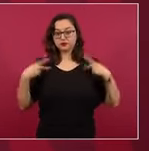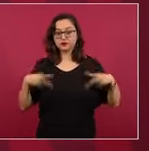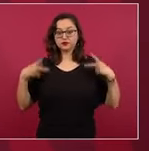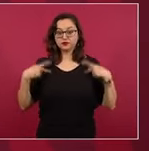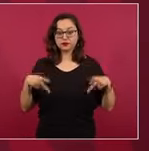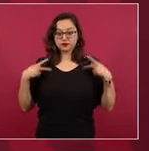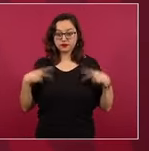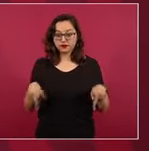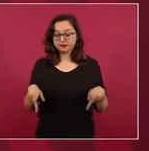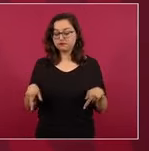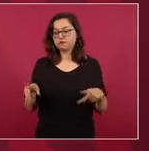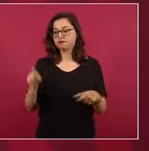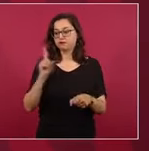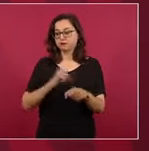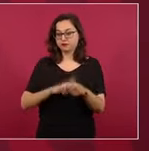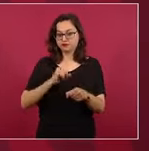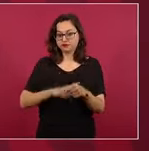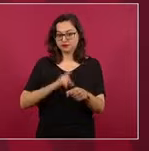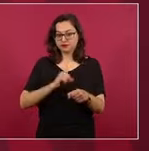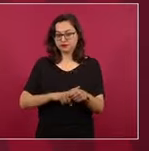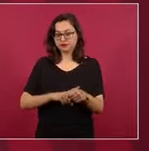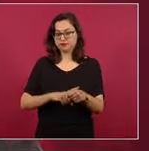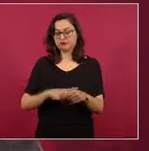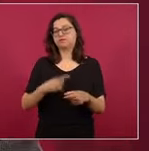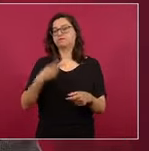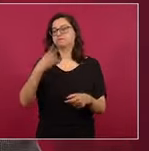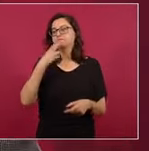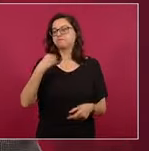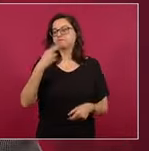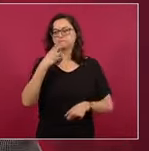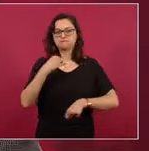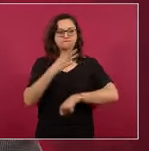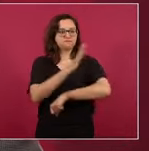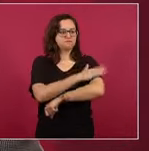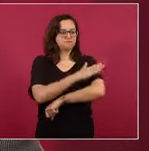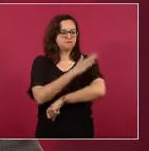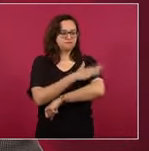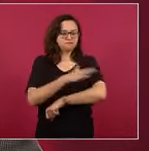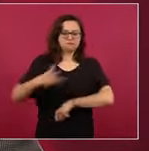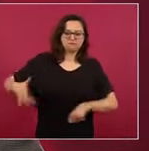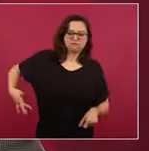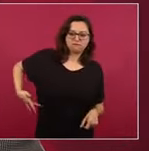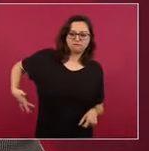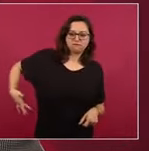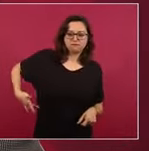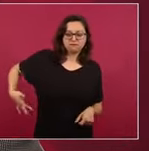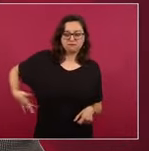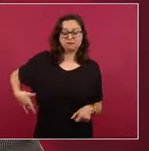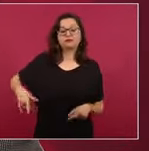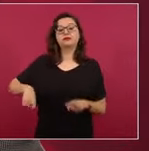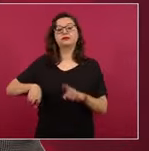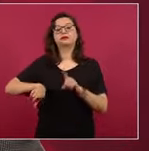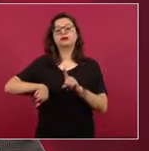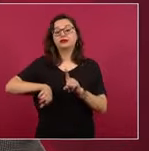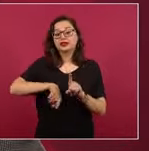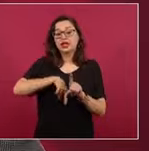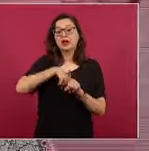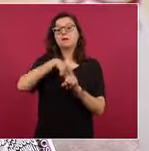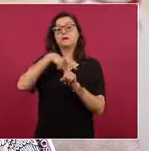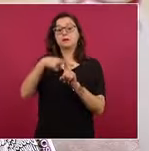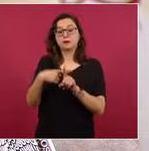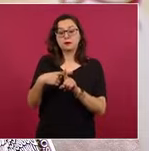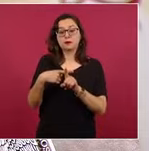tenemos, desafortunadamente las enfermedades crónicas, diabetes, hipertensión, daño renal, etcétera, y tiene